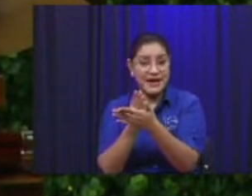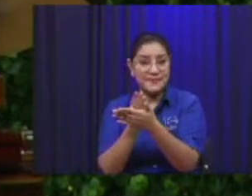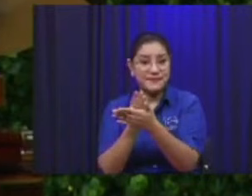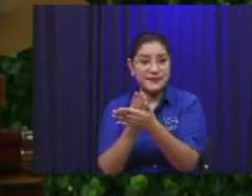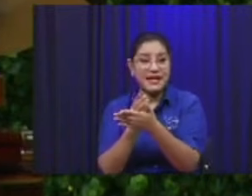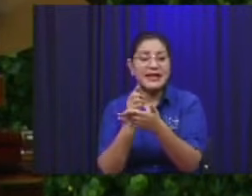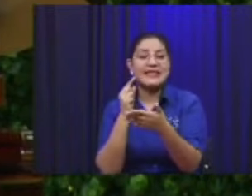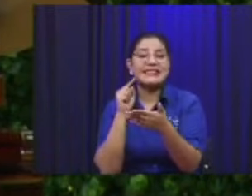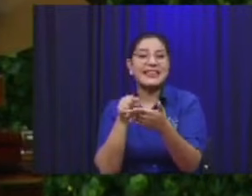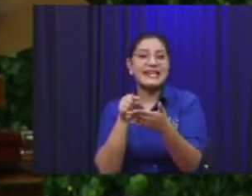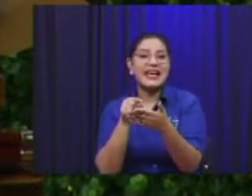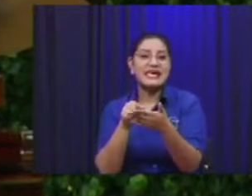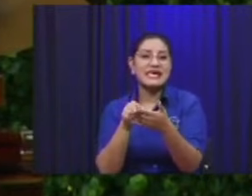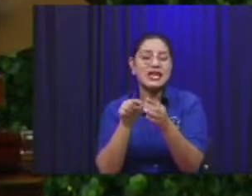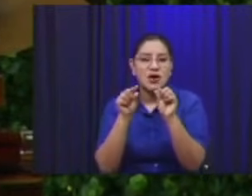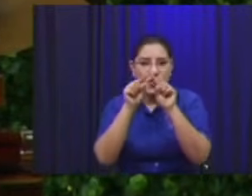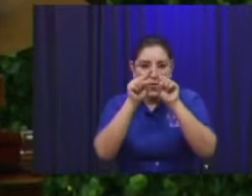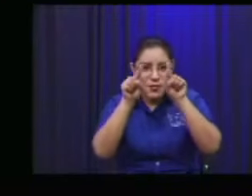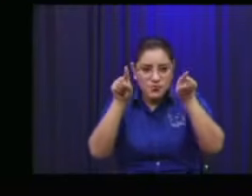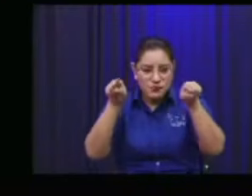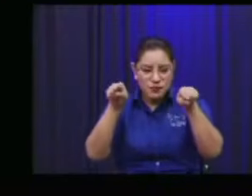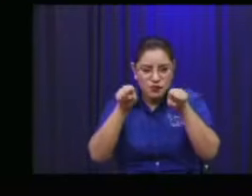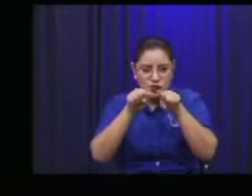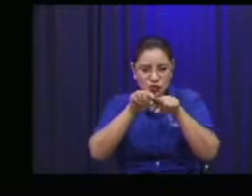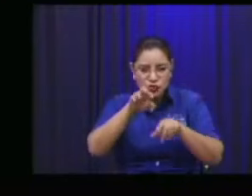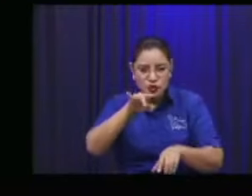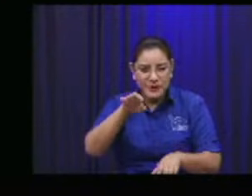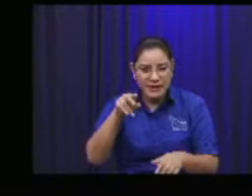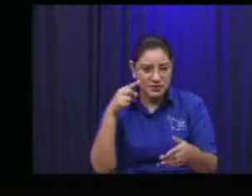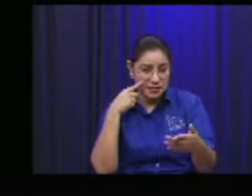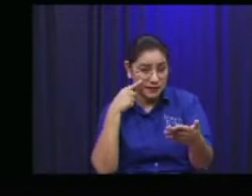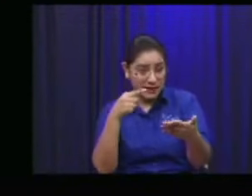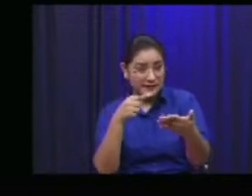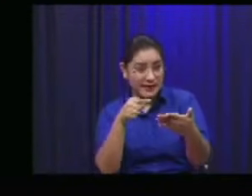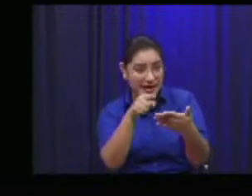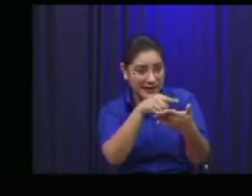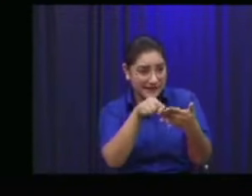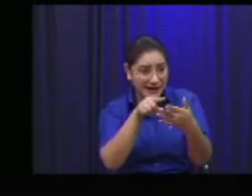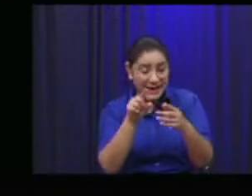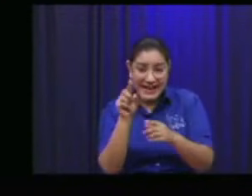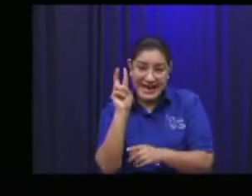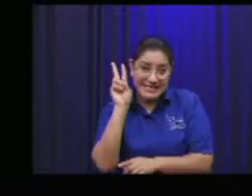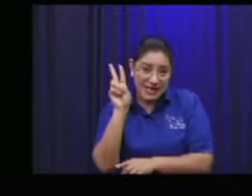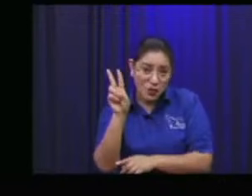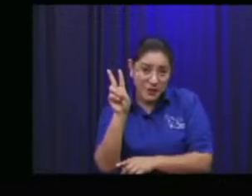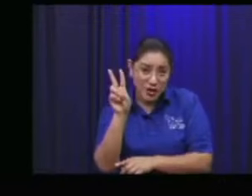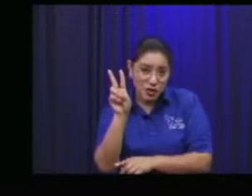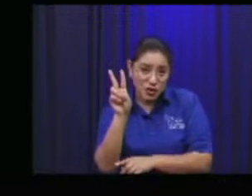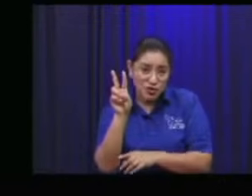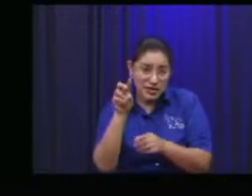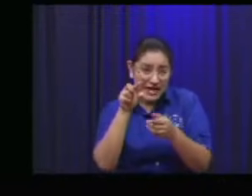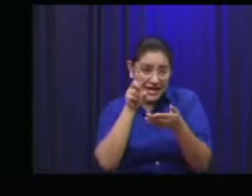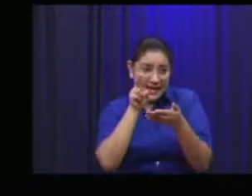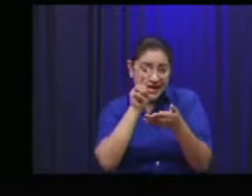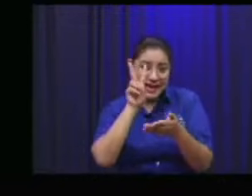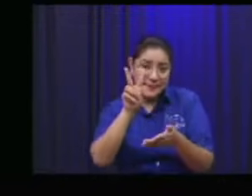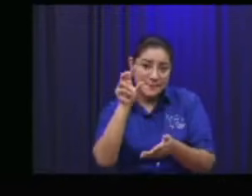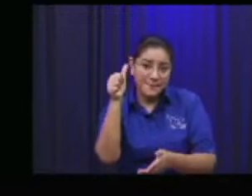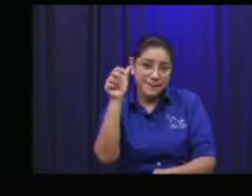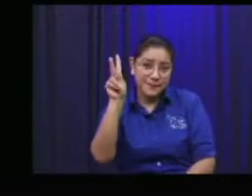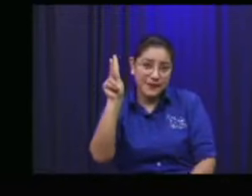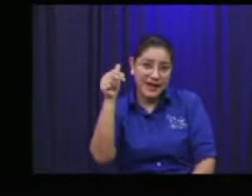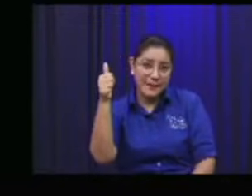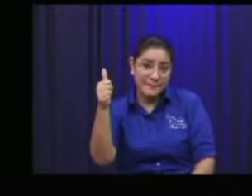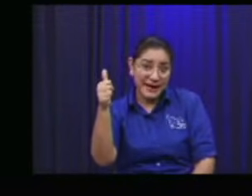pero me llama la atención que este numerito se vaya porque esos son contextos que nosotros deberíamos